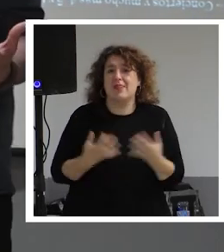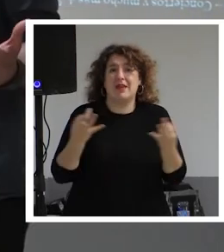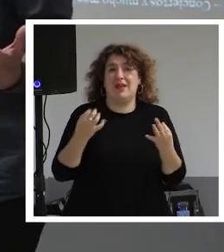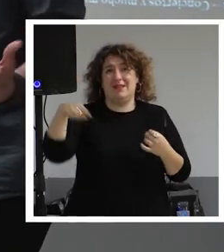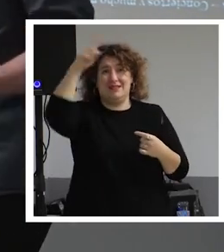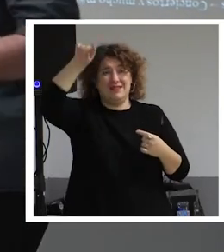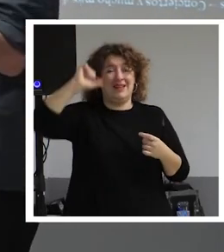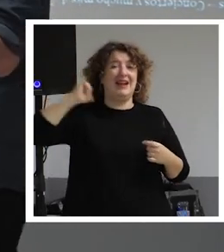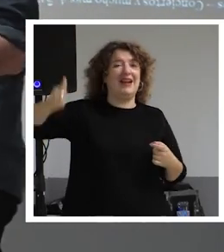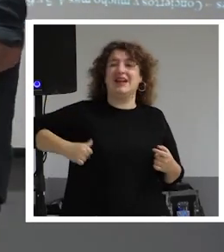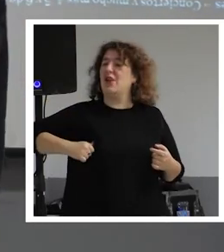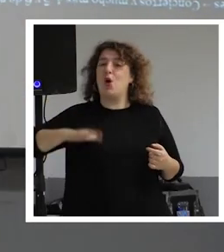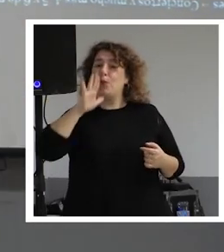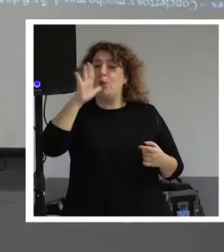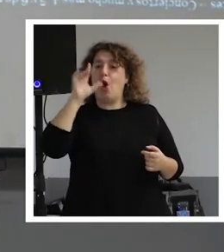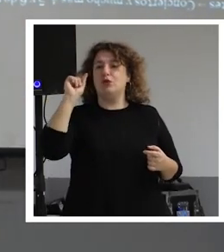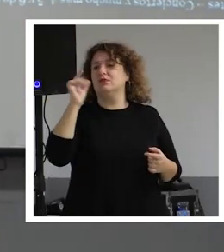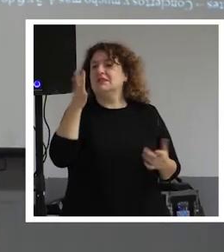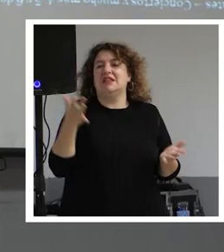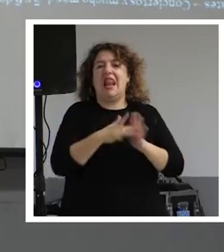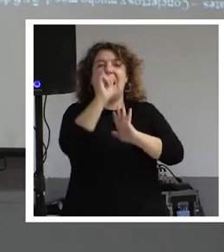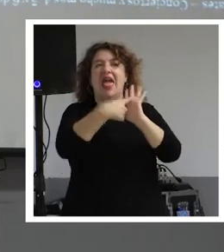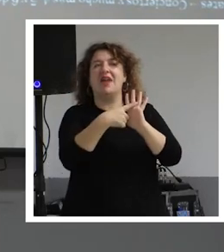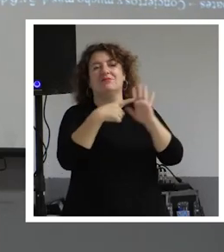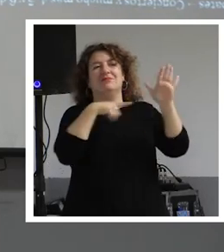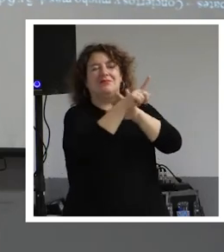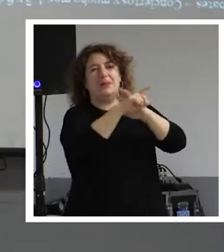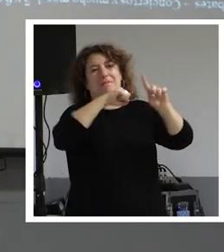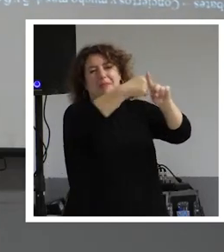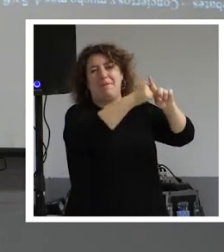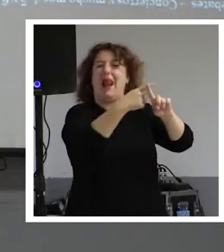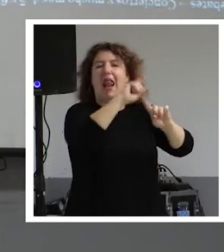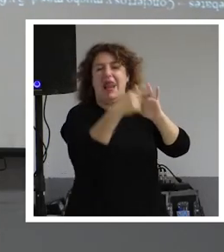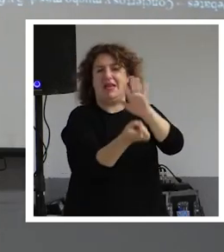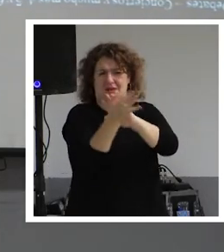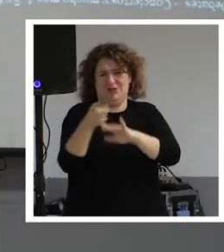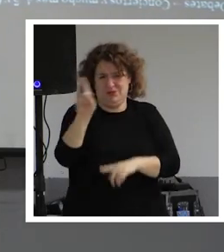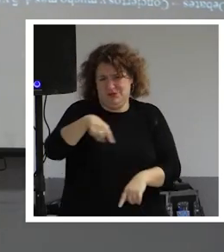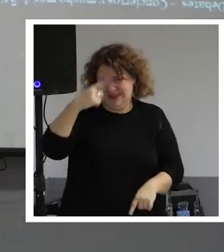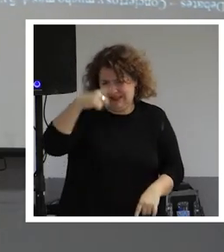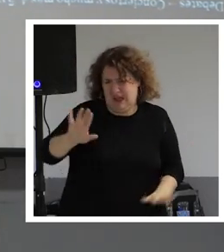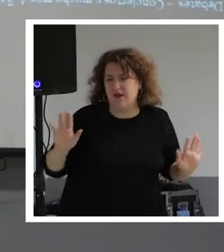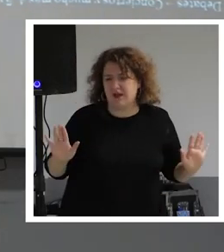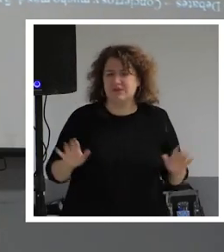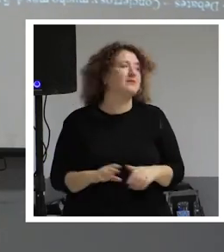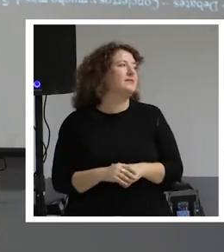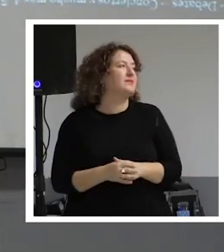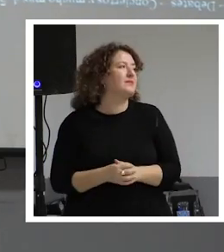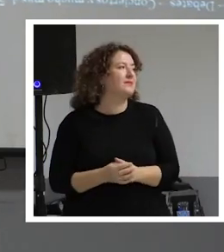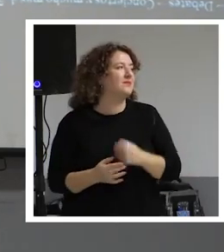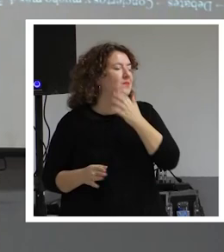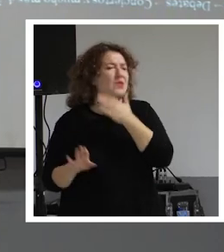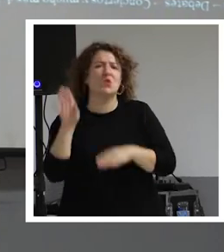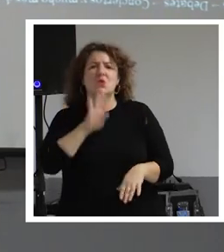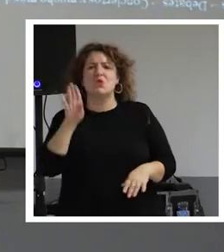los dueños del capital estaba carcomiendo la sociedad en donde habían estallado un montón de casos de corrupción en donde se había demostrado que básicamente los